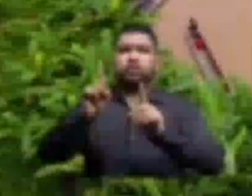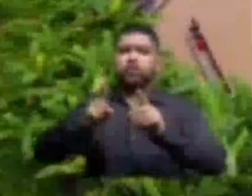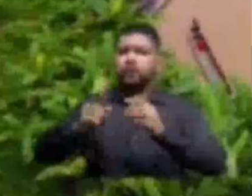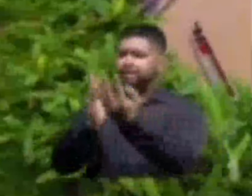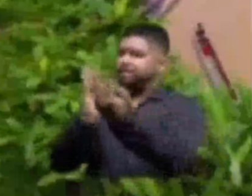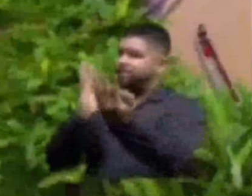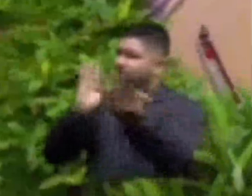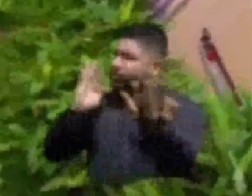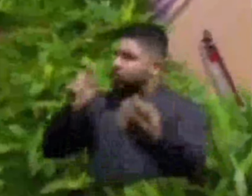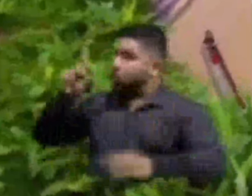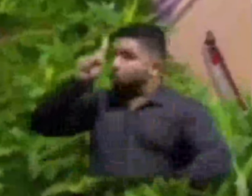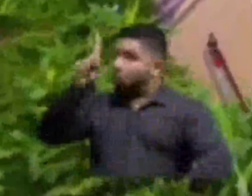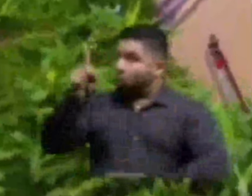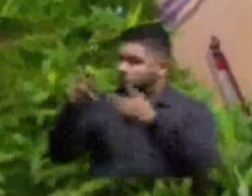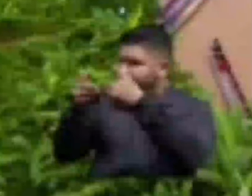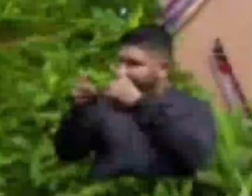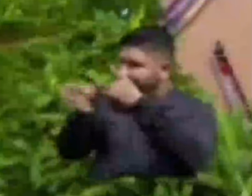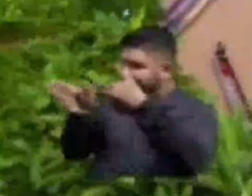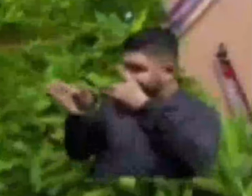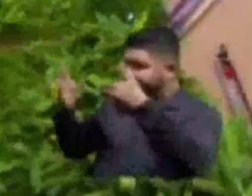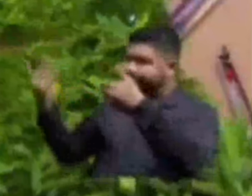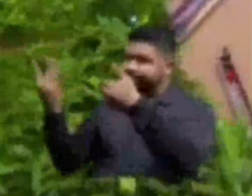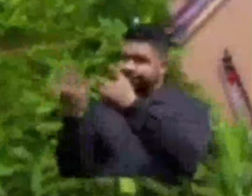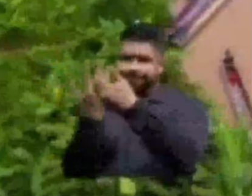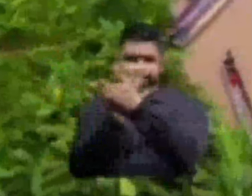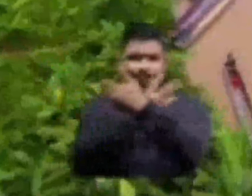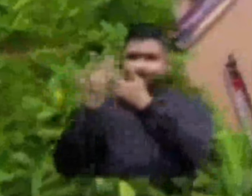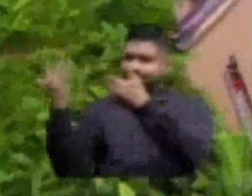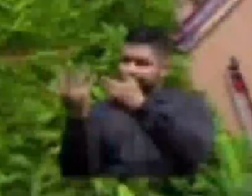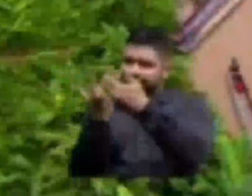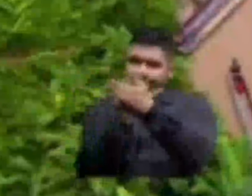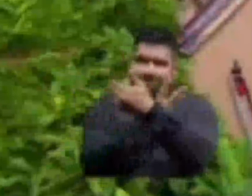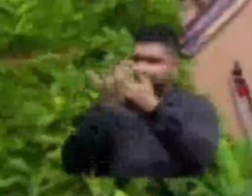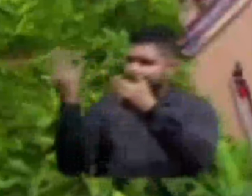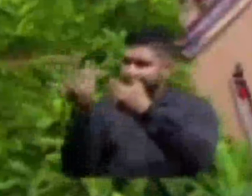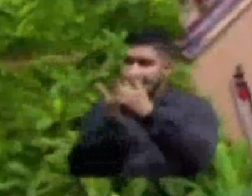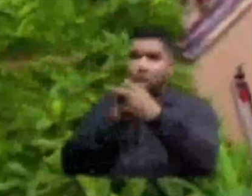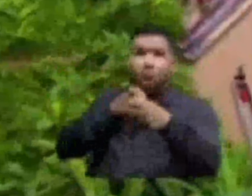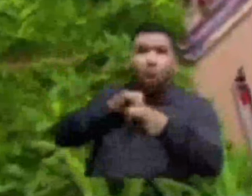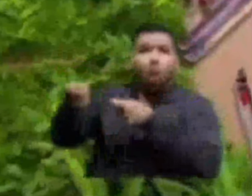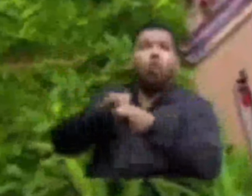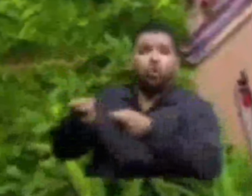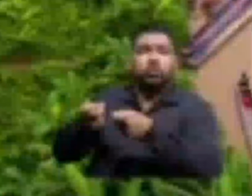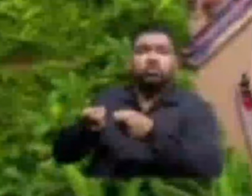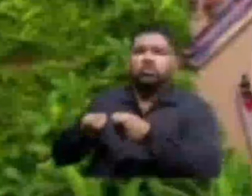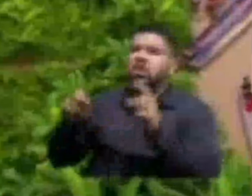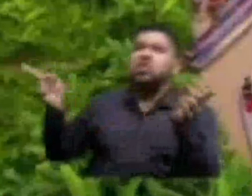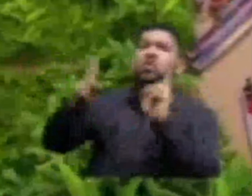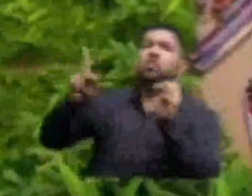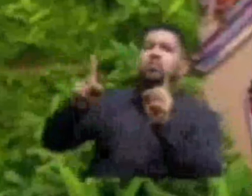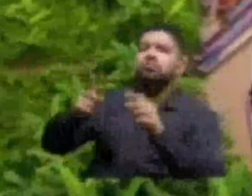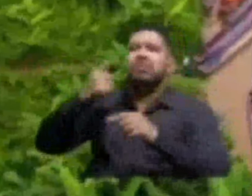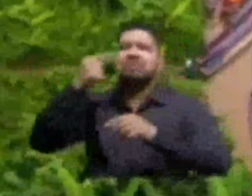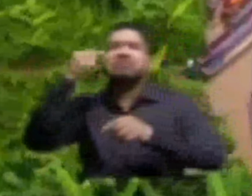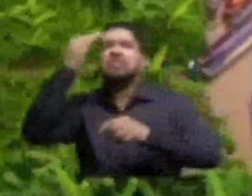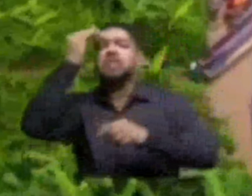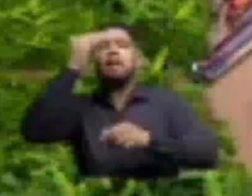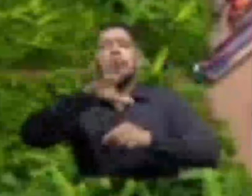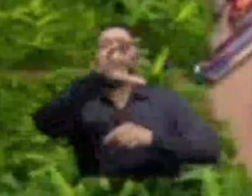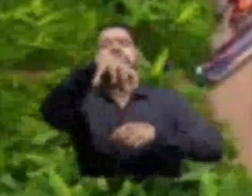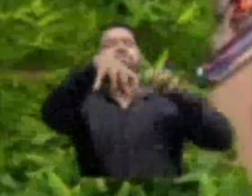junto a todos esos hombres y mujeres que están trabajando en la ruta poder saber dónde están los migrantes y Cómo podemos socorrerlo o brindarle El auxilio